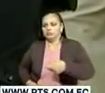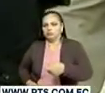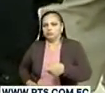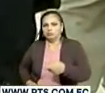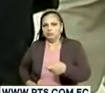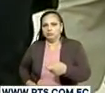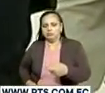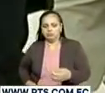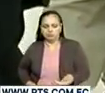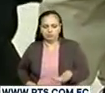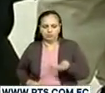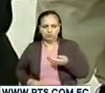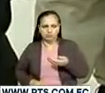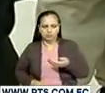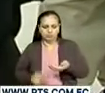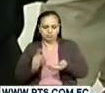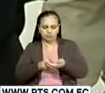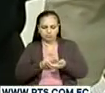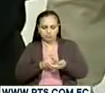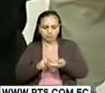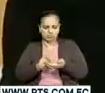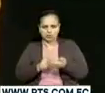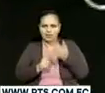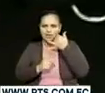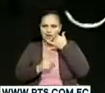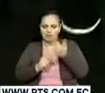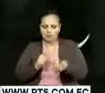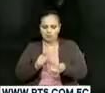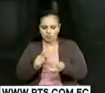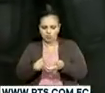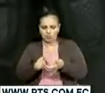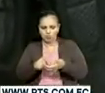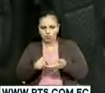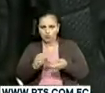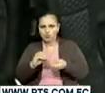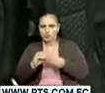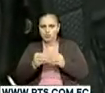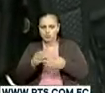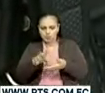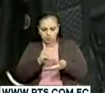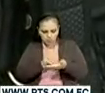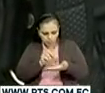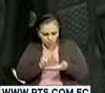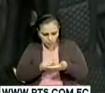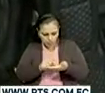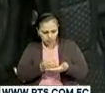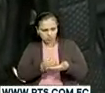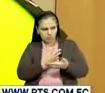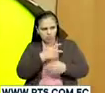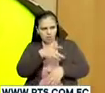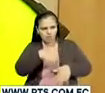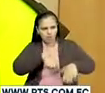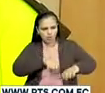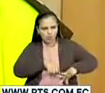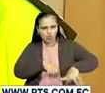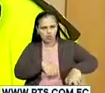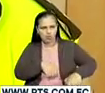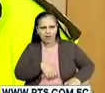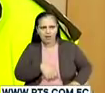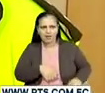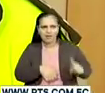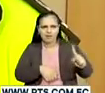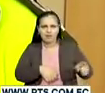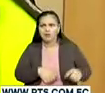trasladaron hasta la Fiscalía de Flagrancia, donde habló con un fiscal de turno, solo se excusó. Lo que supo manifestar es que había comprado la